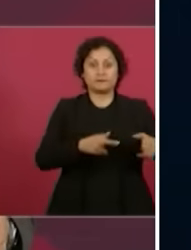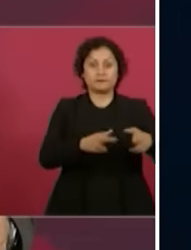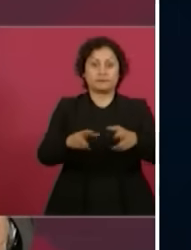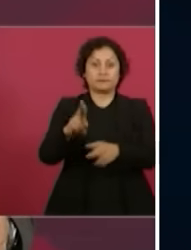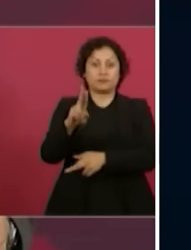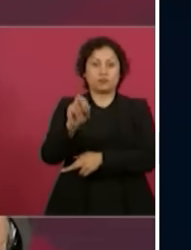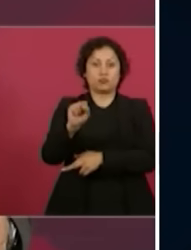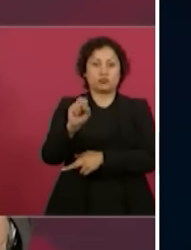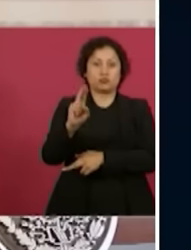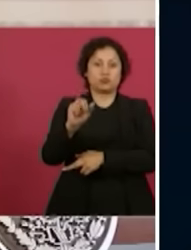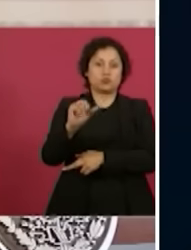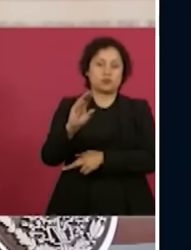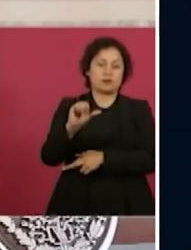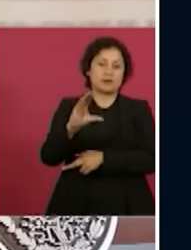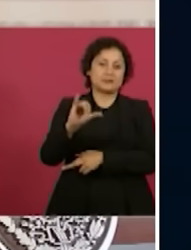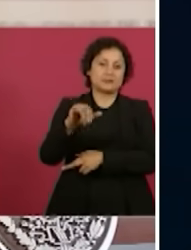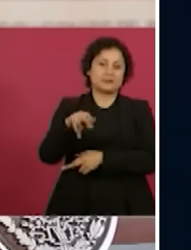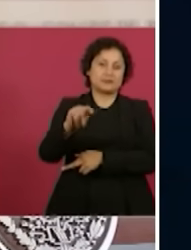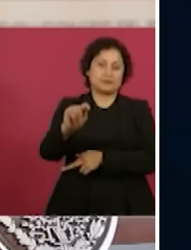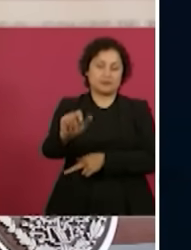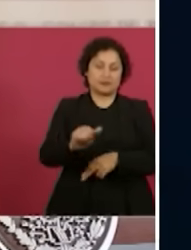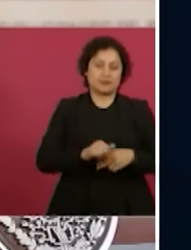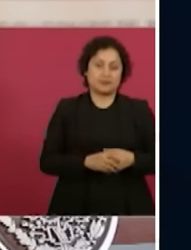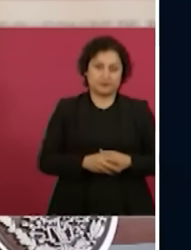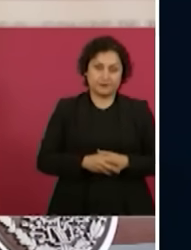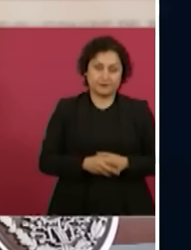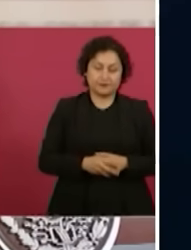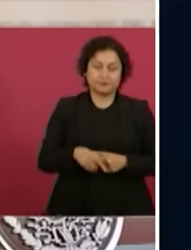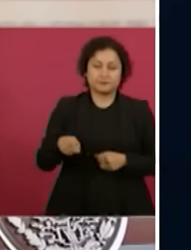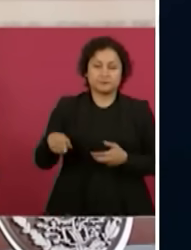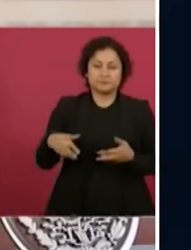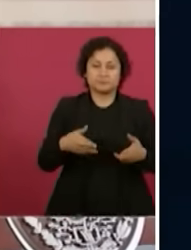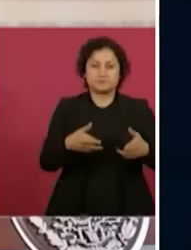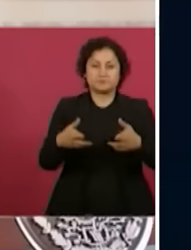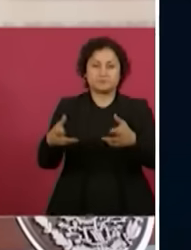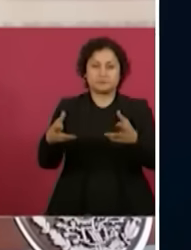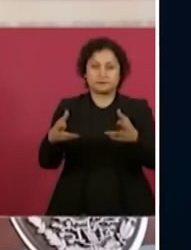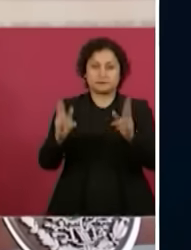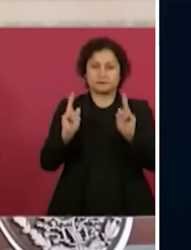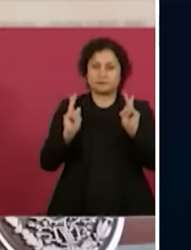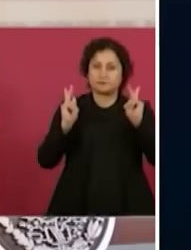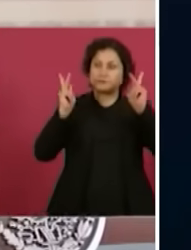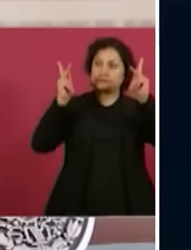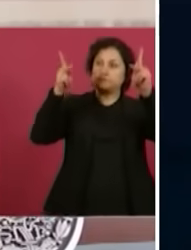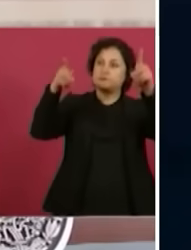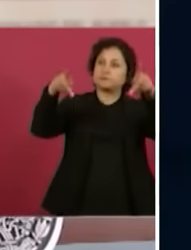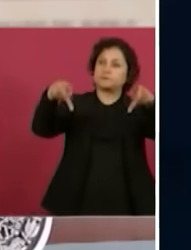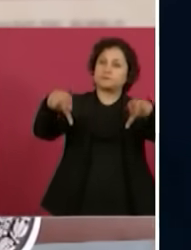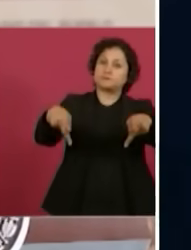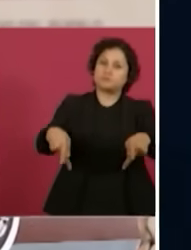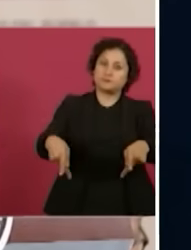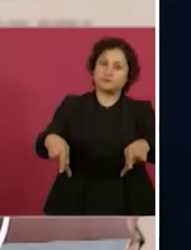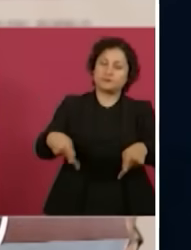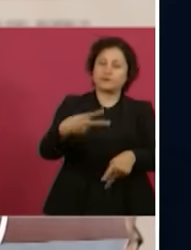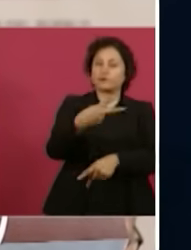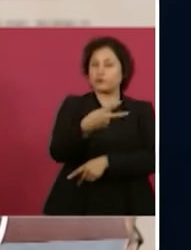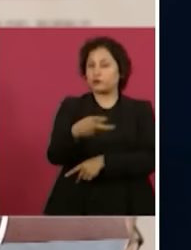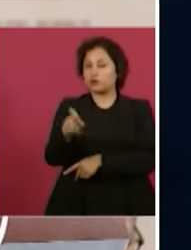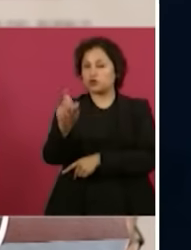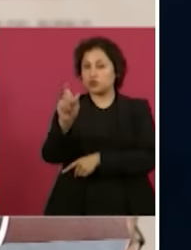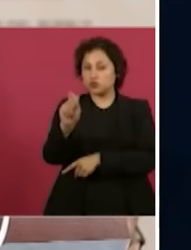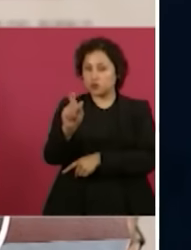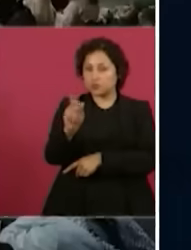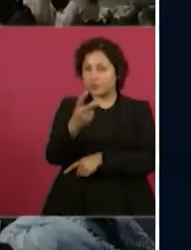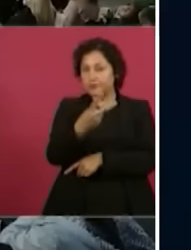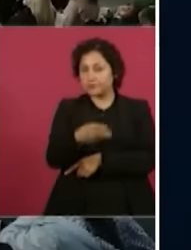febrero de 2022 pronosticó que hace años que ese año el pib Sí crecería 5% y no solo